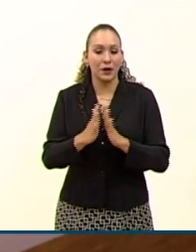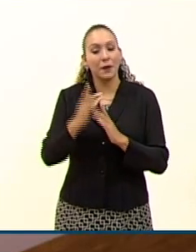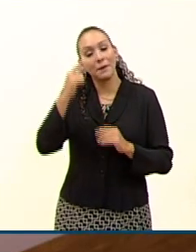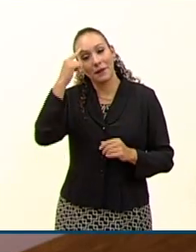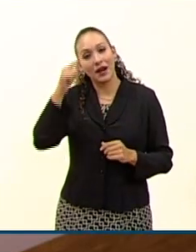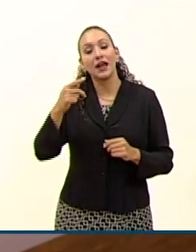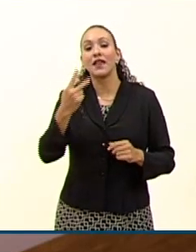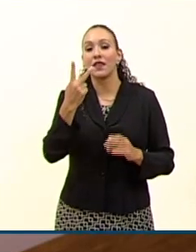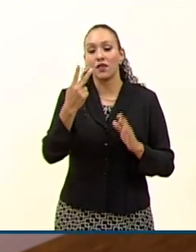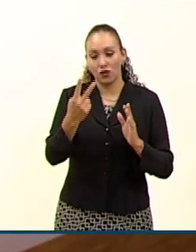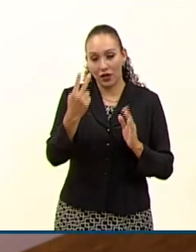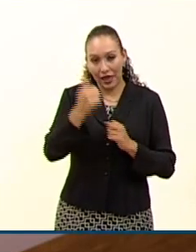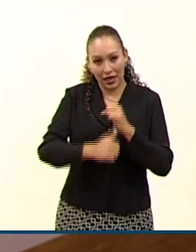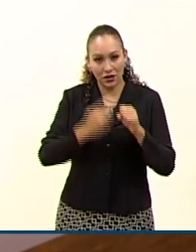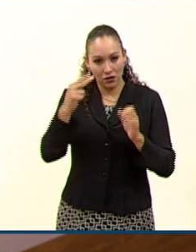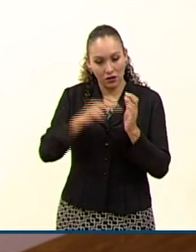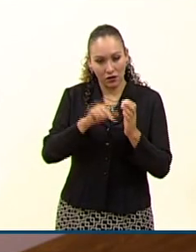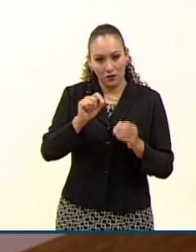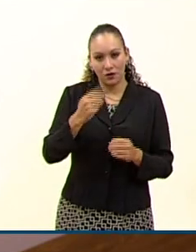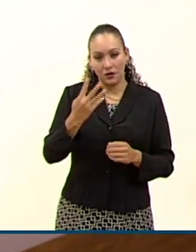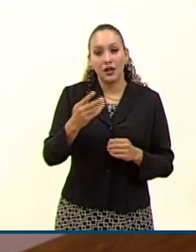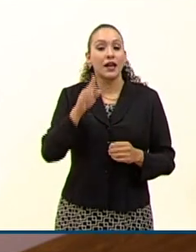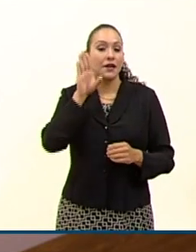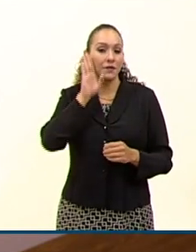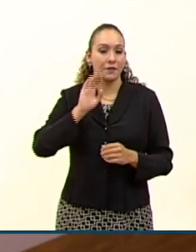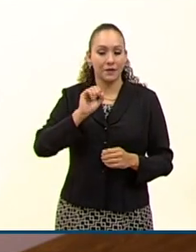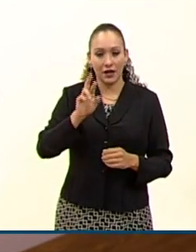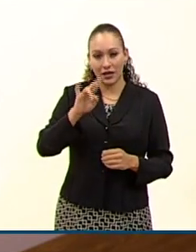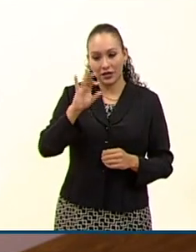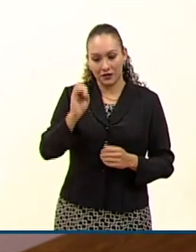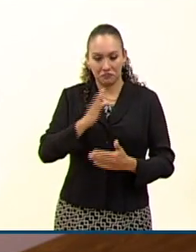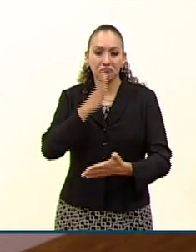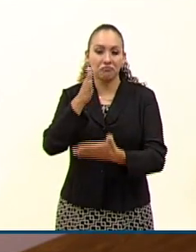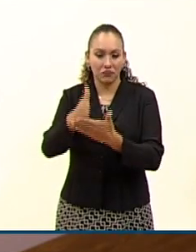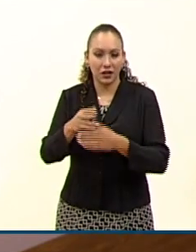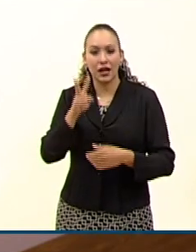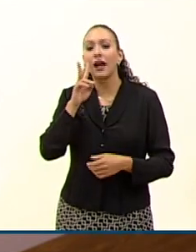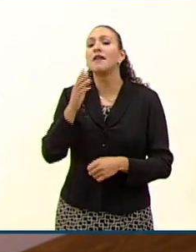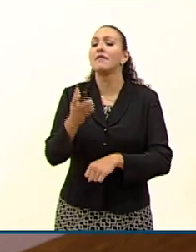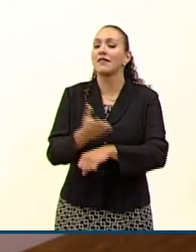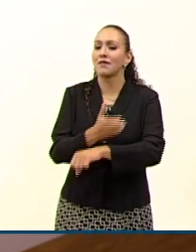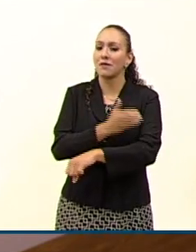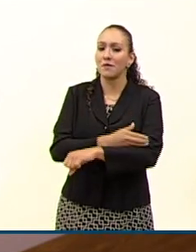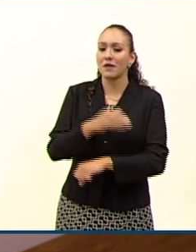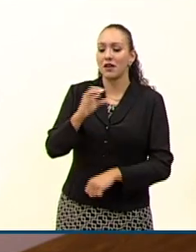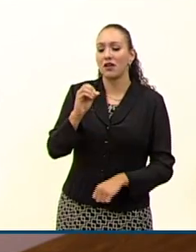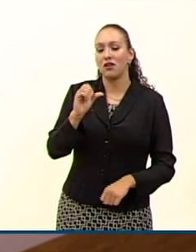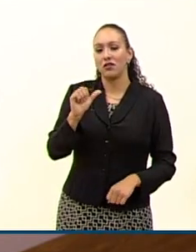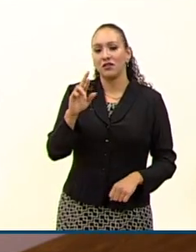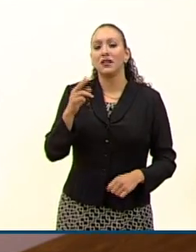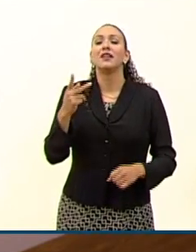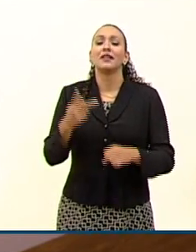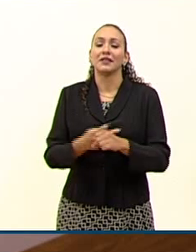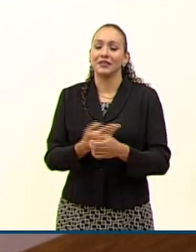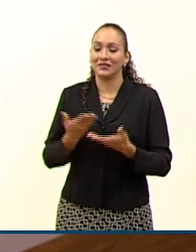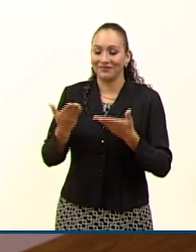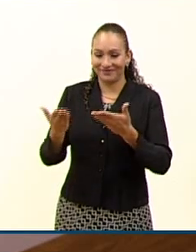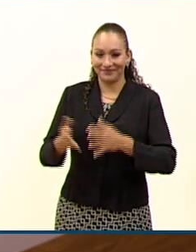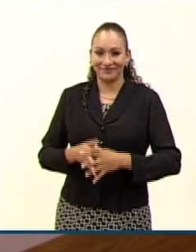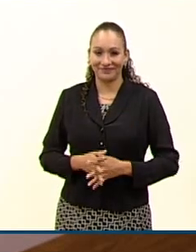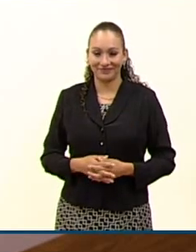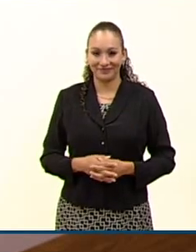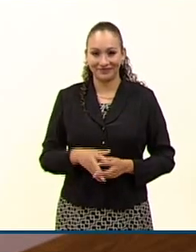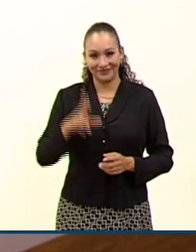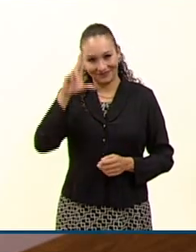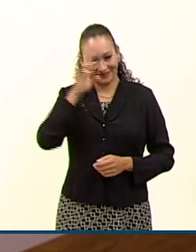2024, al que asistió la ministra Margarita Ríos Farjat. Ahí estuvo nuestro compañero Óscar González y nos tiene todos los detalles. Muy buenas